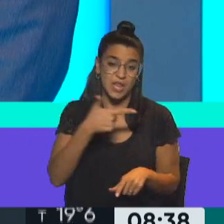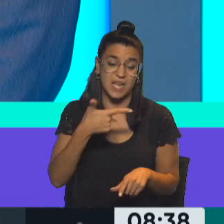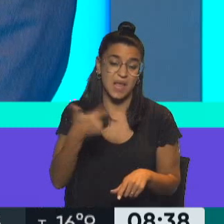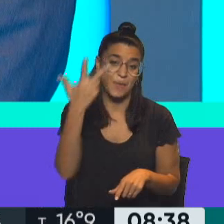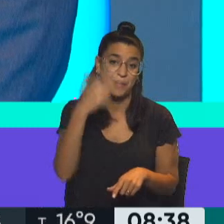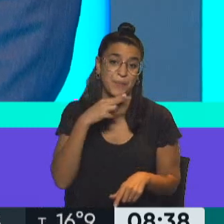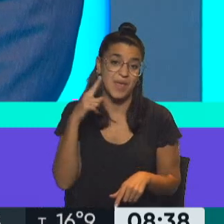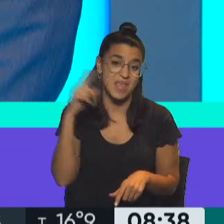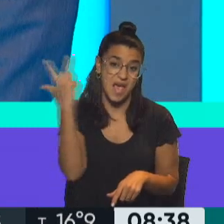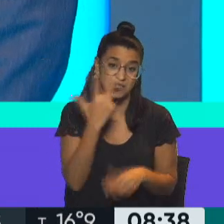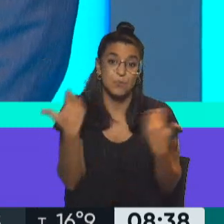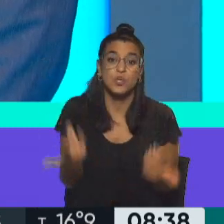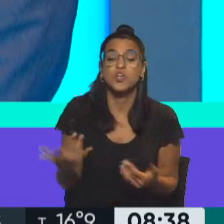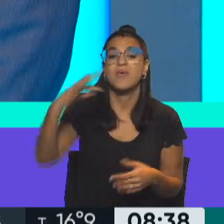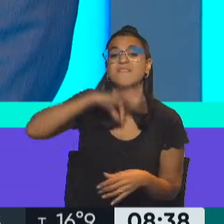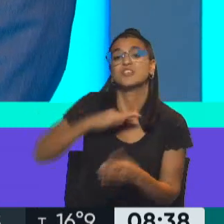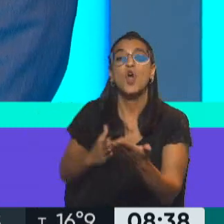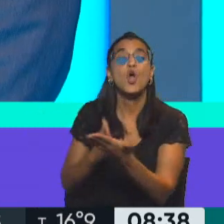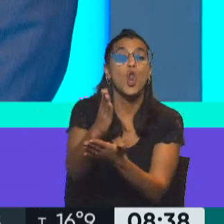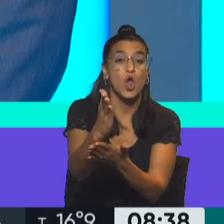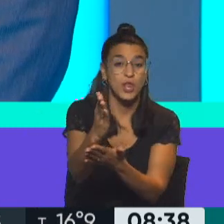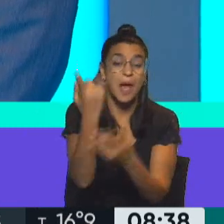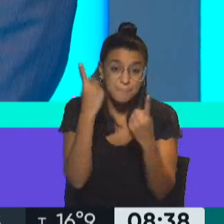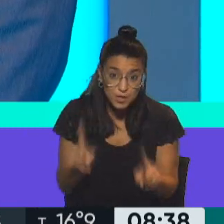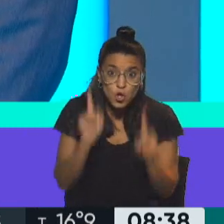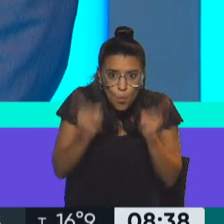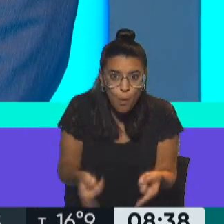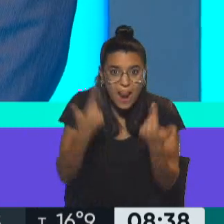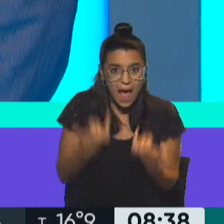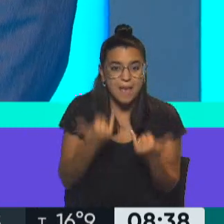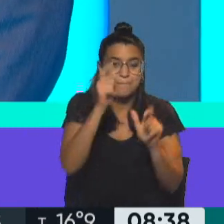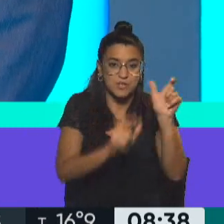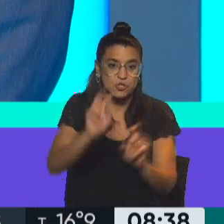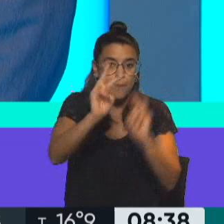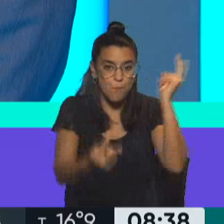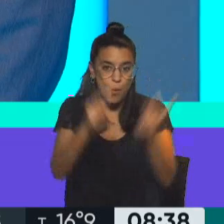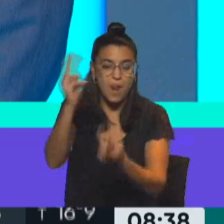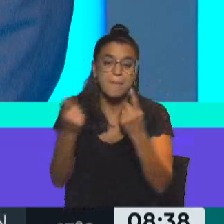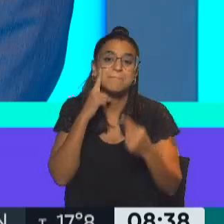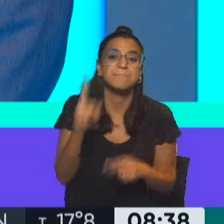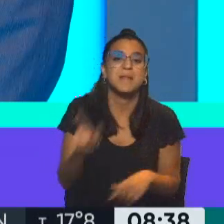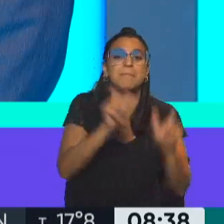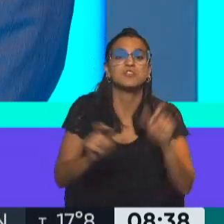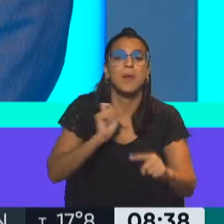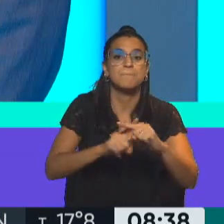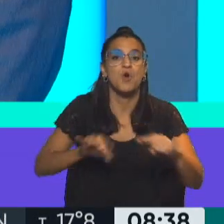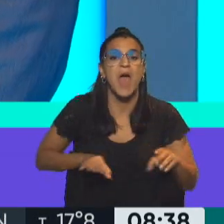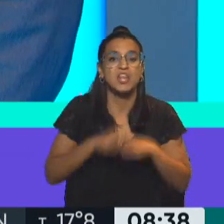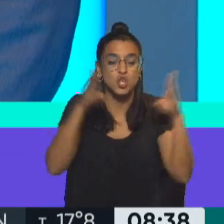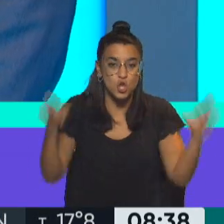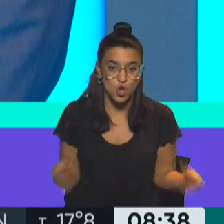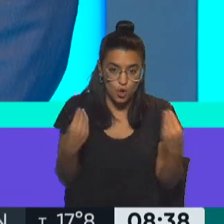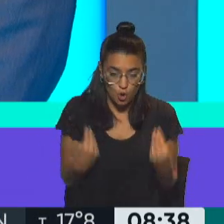por eso hablamos de una infección crónica ahora sin embargo se sigue muriendo en argentina más de 1000 personas por año porque es porque